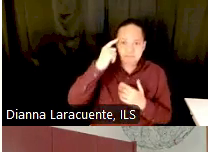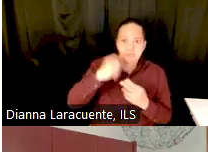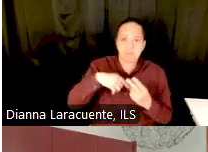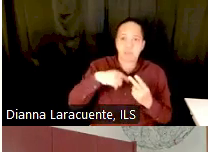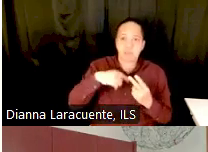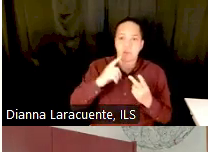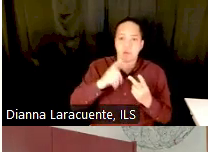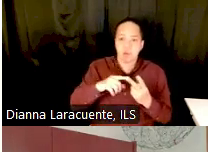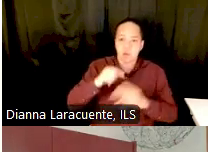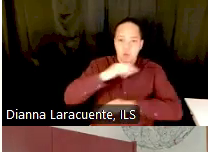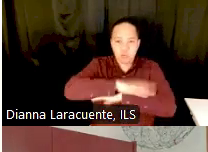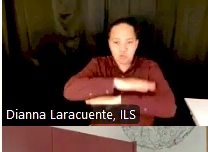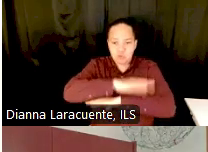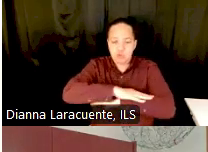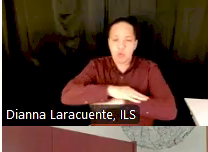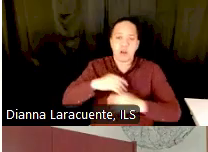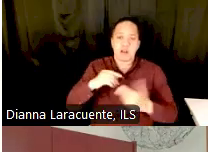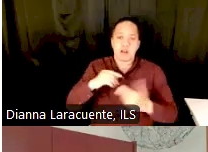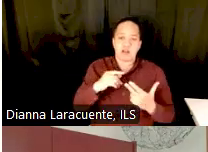como conductual, como